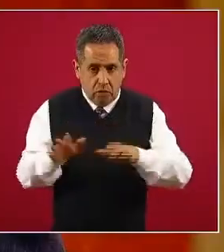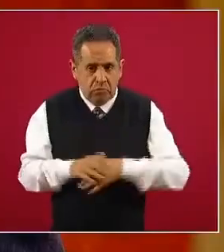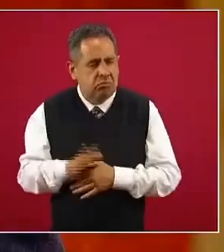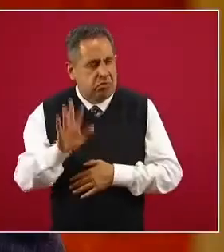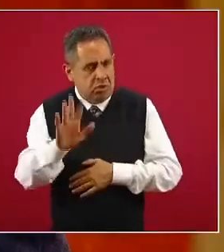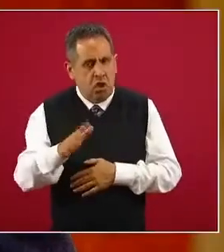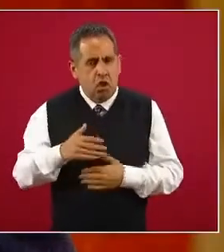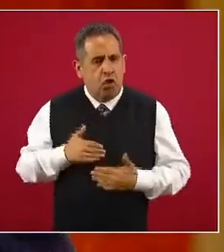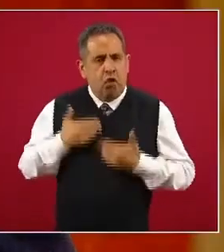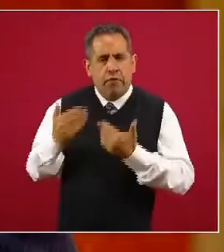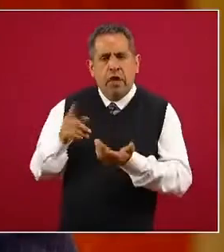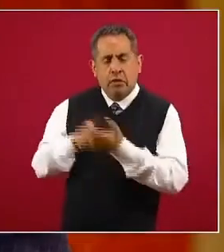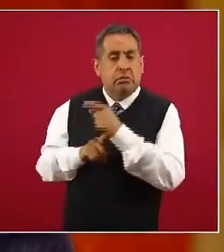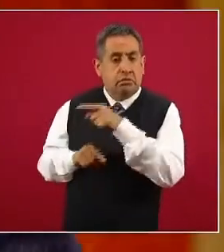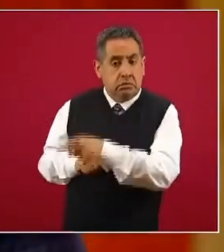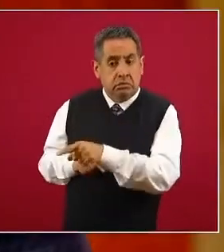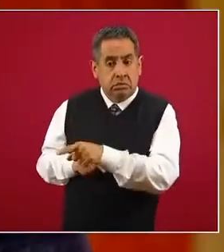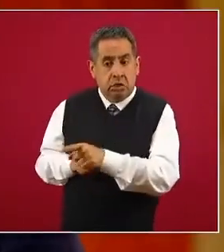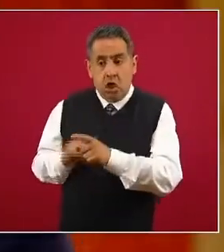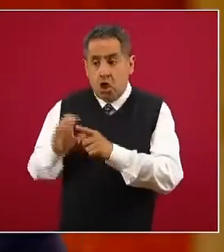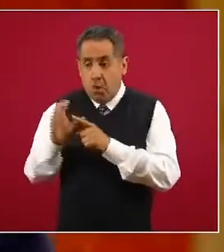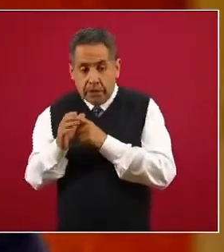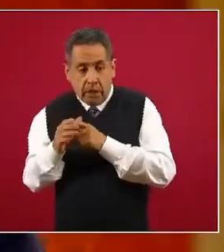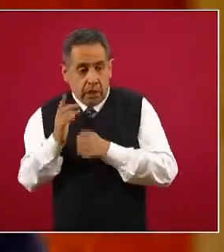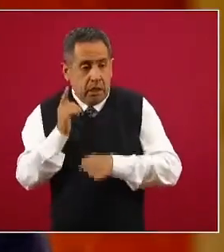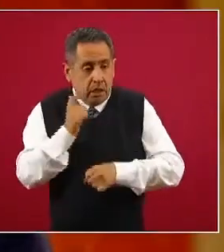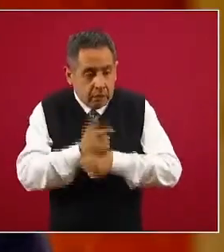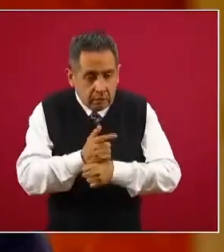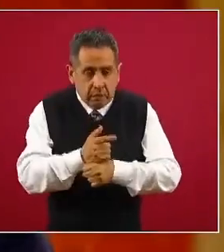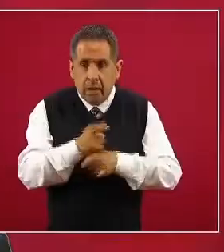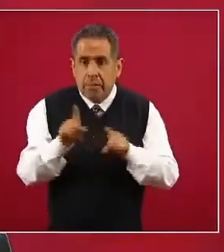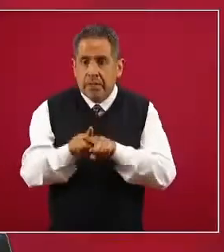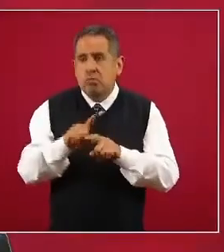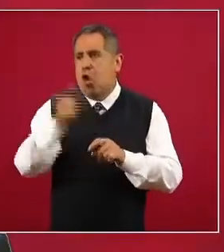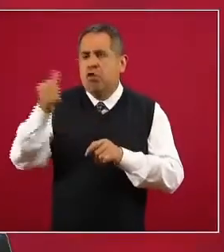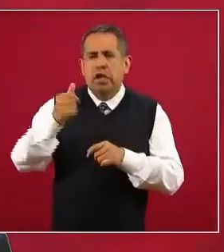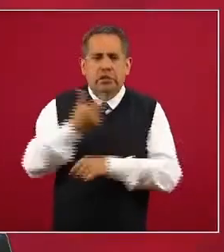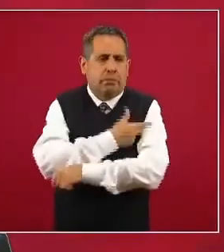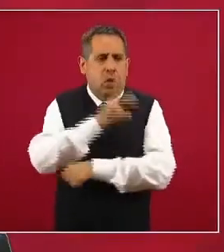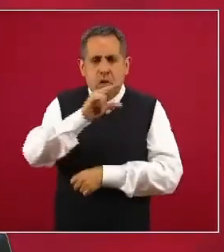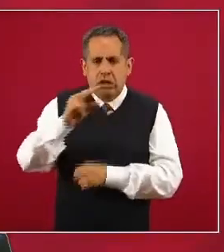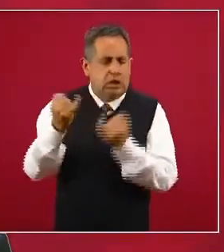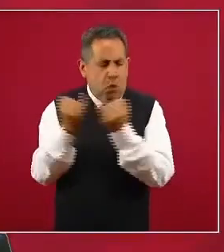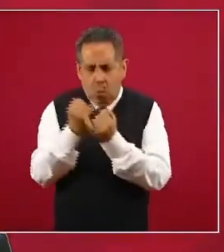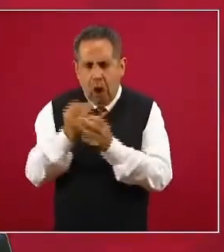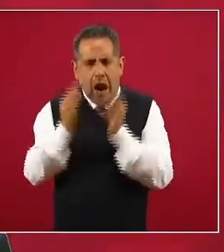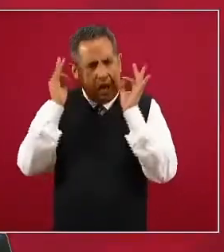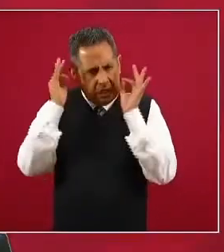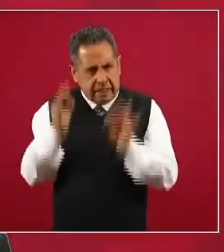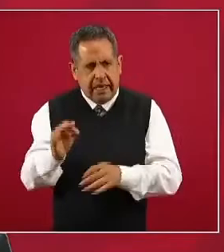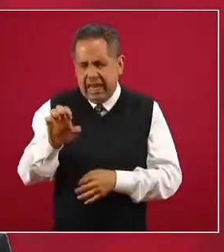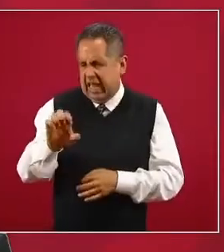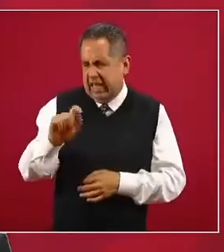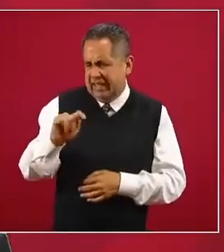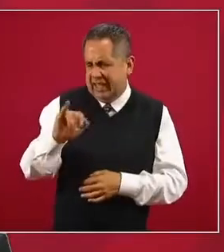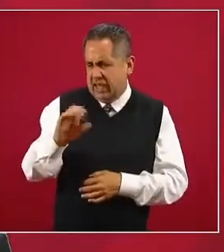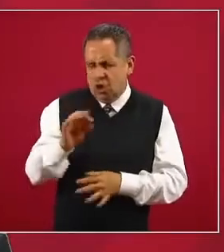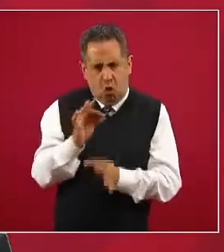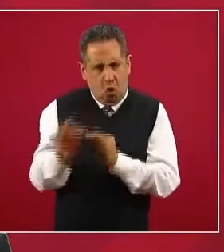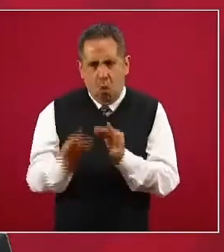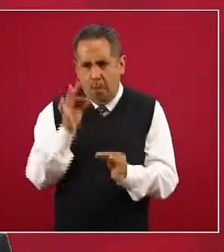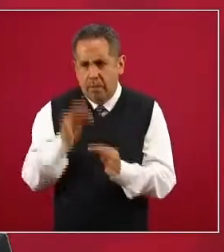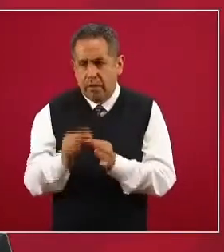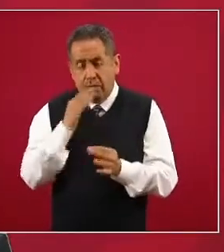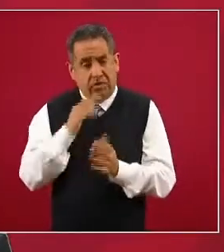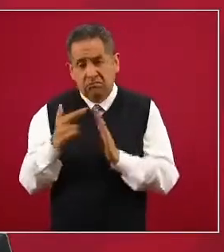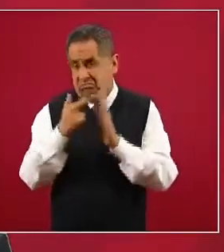confiar en que este y otros estudios semejantes de las otras vacunas cumplen los estándares éticos que se estipulan,